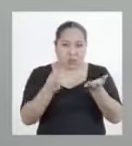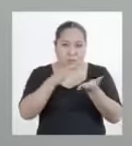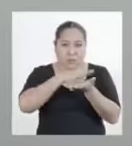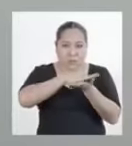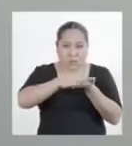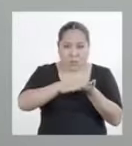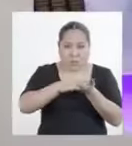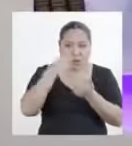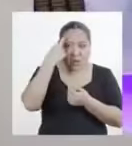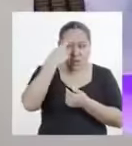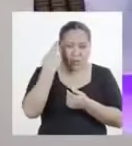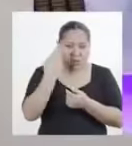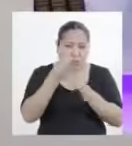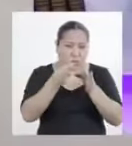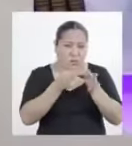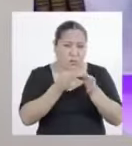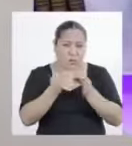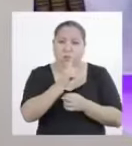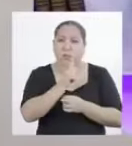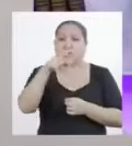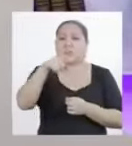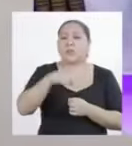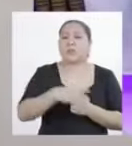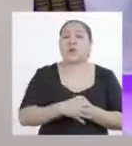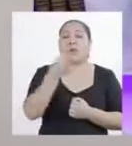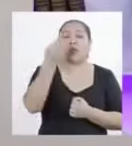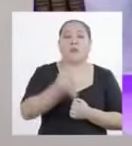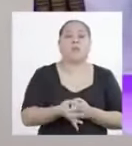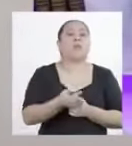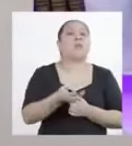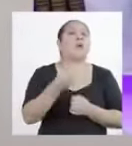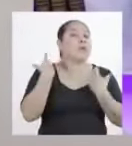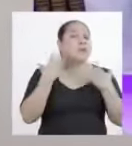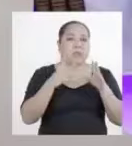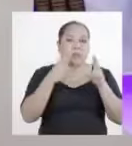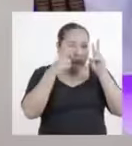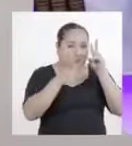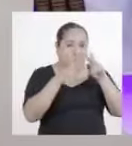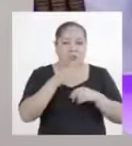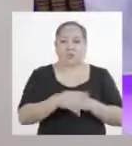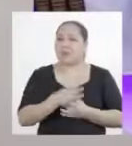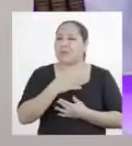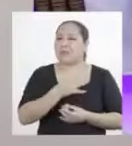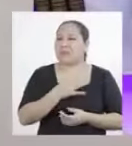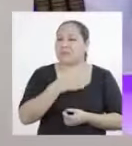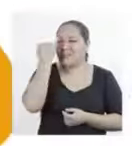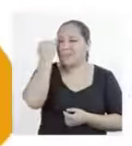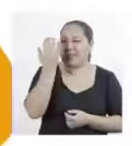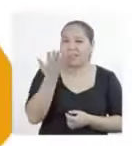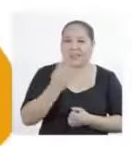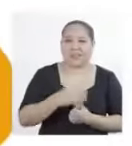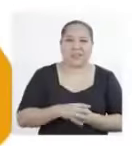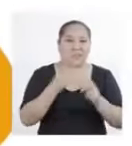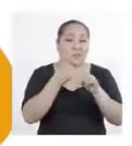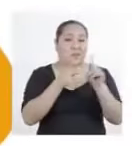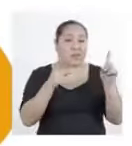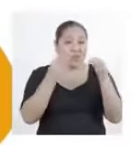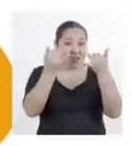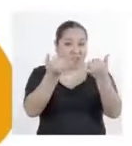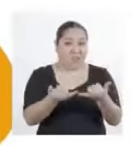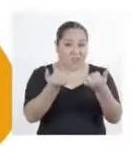que la tierra es plana? Razones y argumentos No hacen falta cuando la verdad está totalmente a la vista Interesante